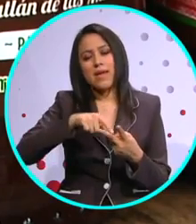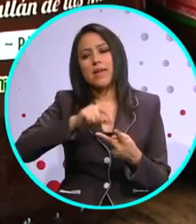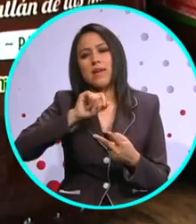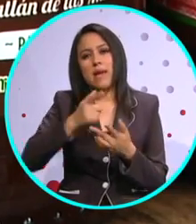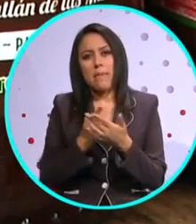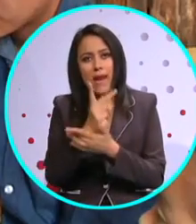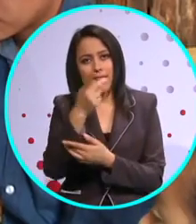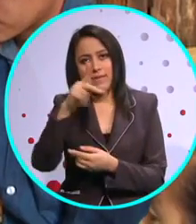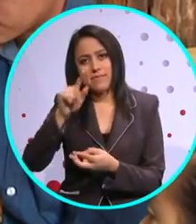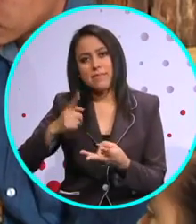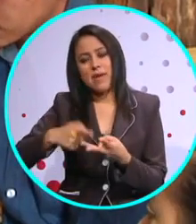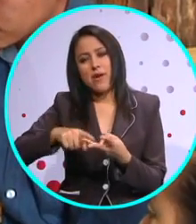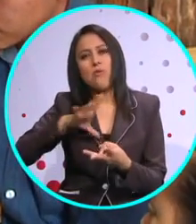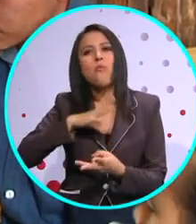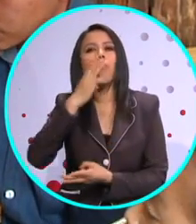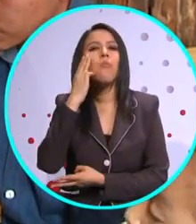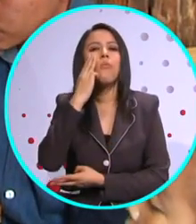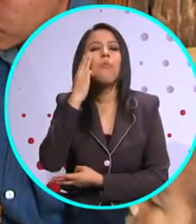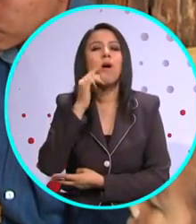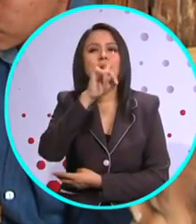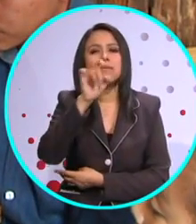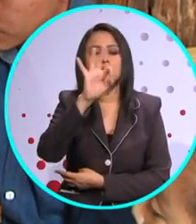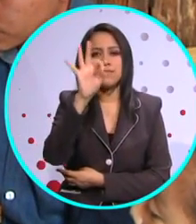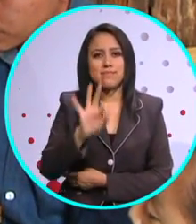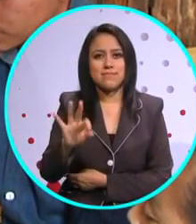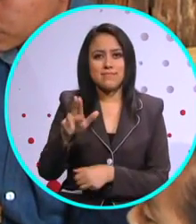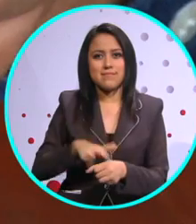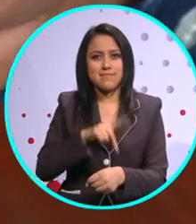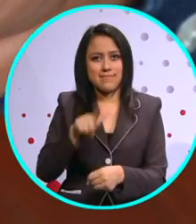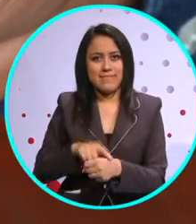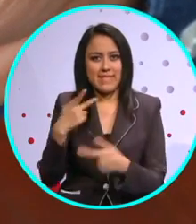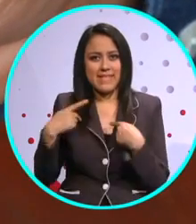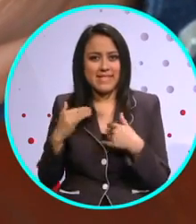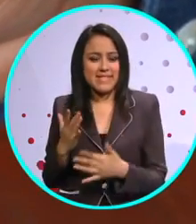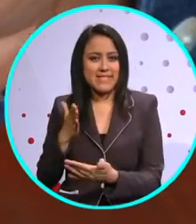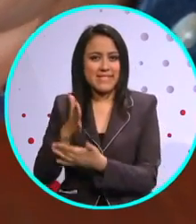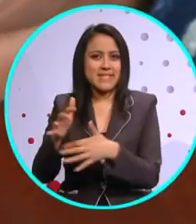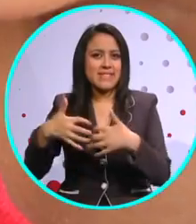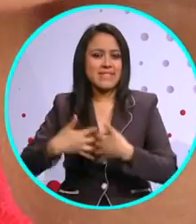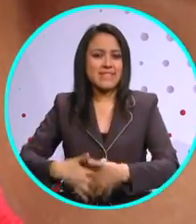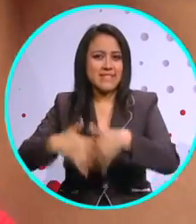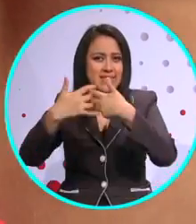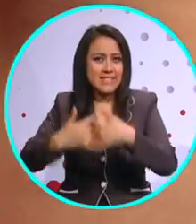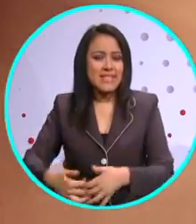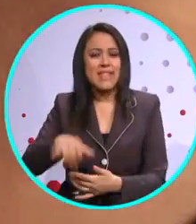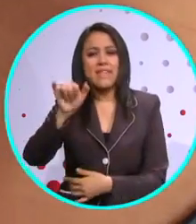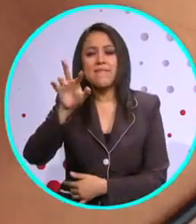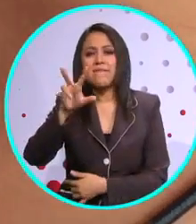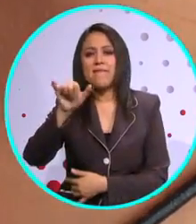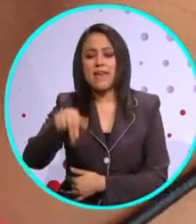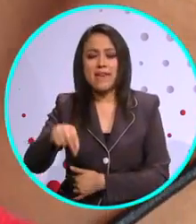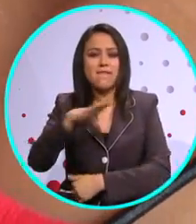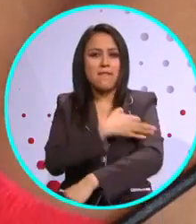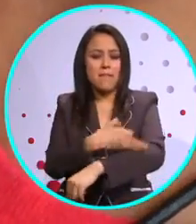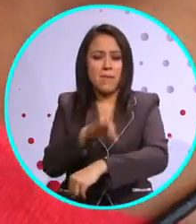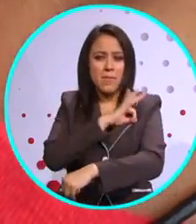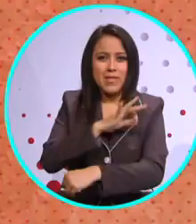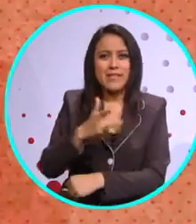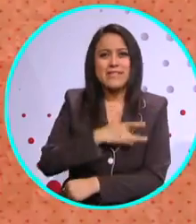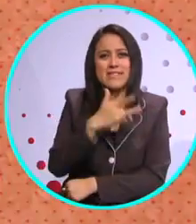100% natural. Como parte de la visita de los clientes a su fábrica, Iván y su familia buscan brindarles una experiencia